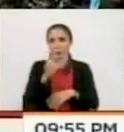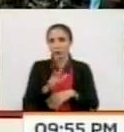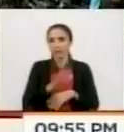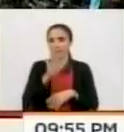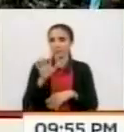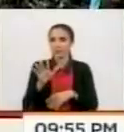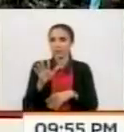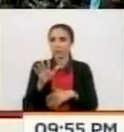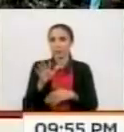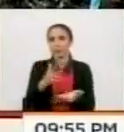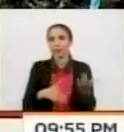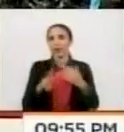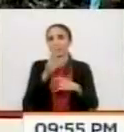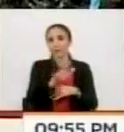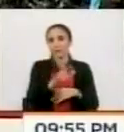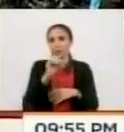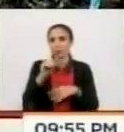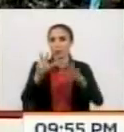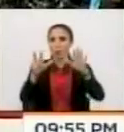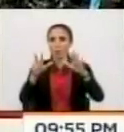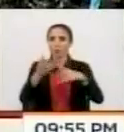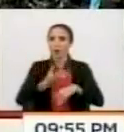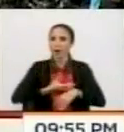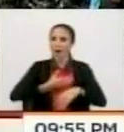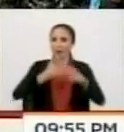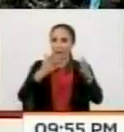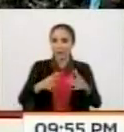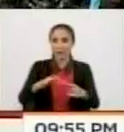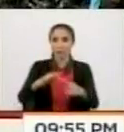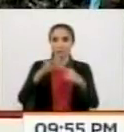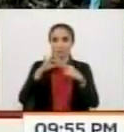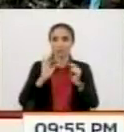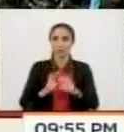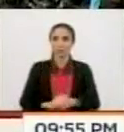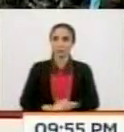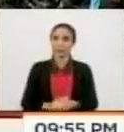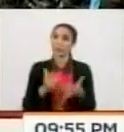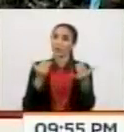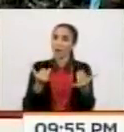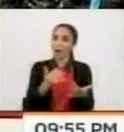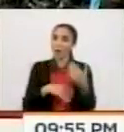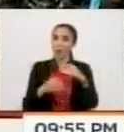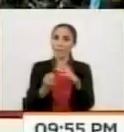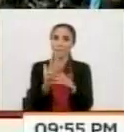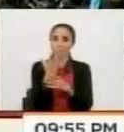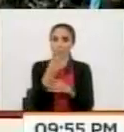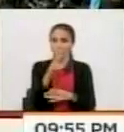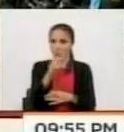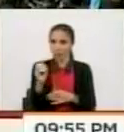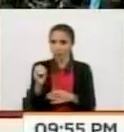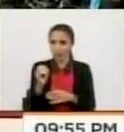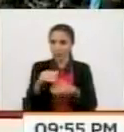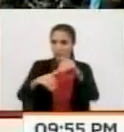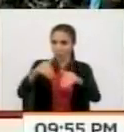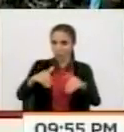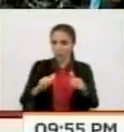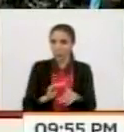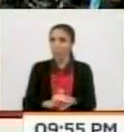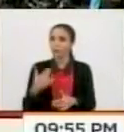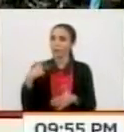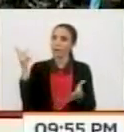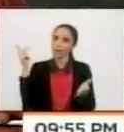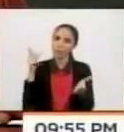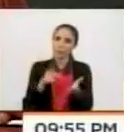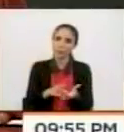308 alcaldes de 335. Ahora elecciones presidenciales que pidieron adelantadas durante tanto tiempo y ahora no quieren ir. Así